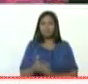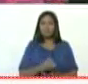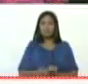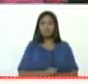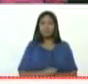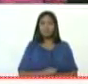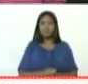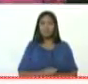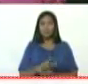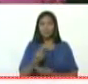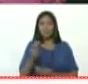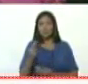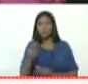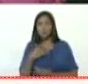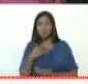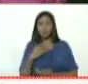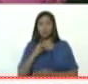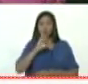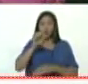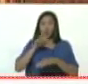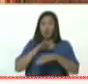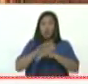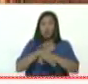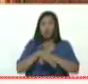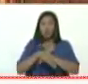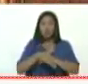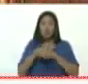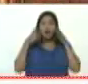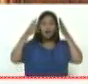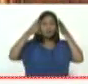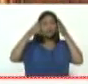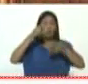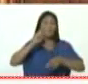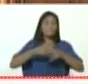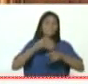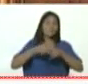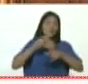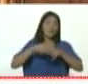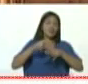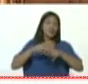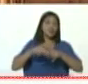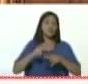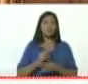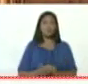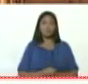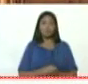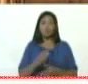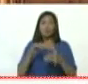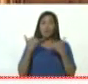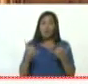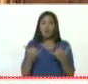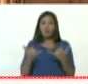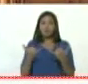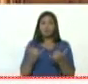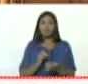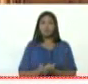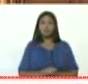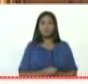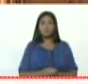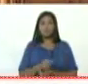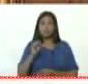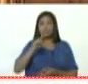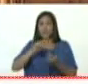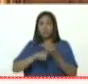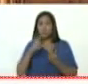No, no, no. Jorge Rodríguez, un asesor peligroso, como que me dice. Ahora, ¿verdad, Silvia?